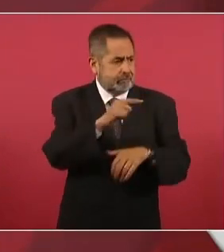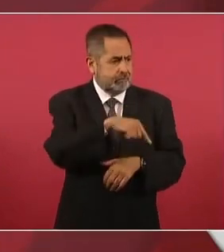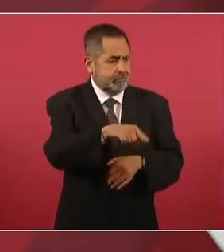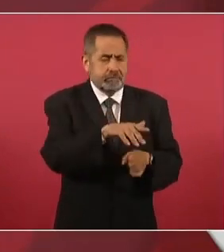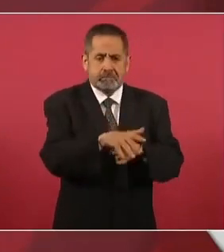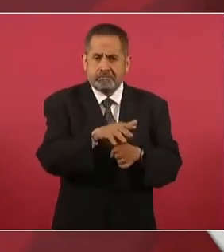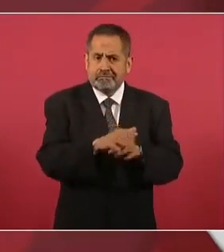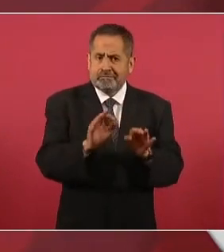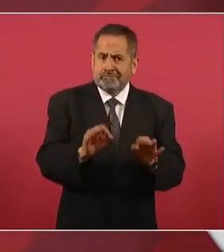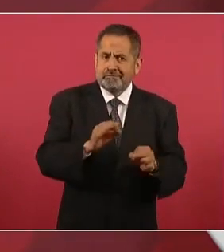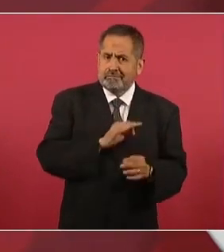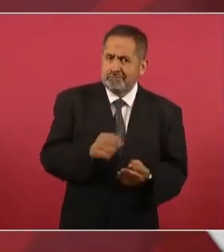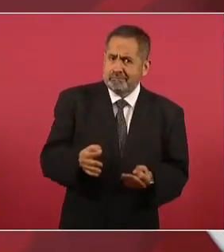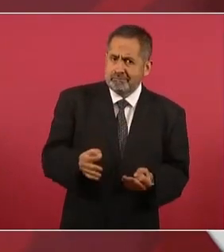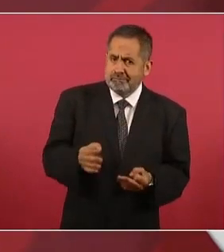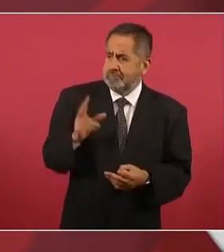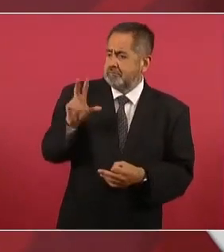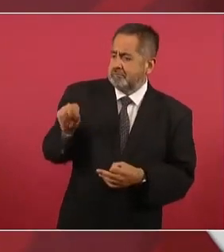Y al mismo tiempo